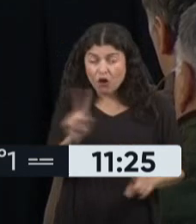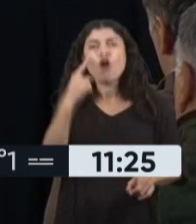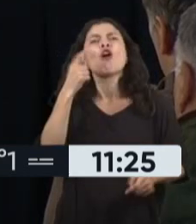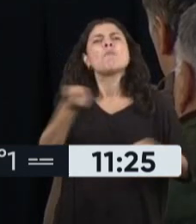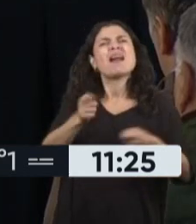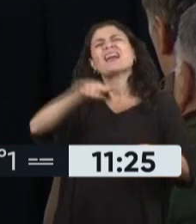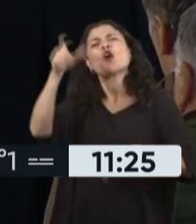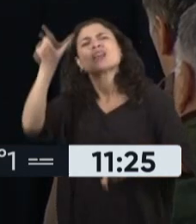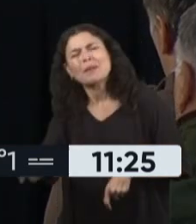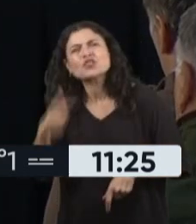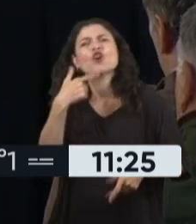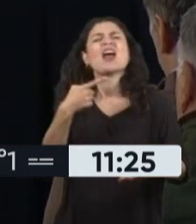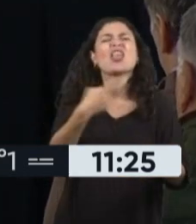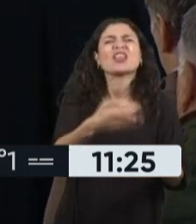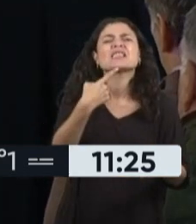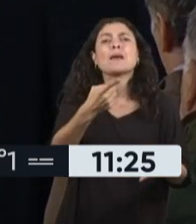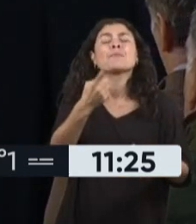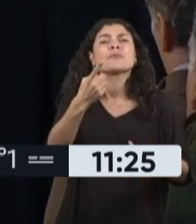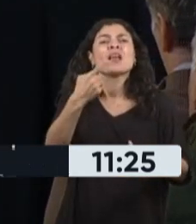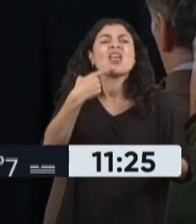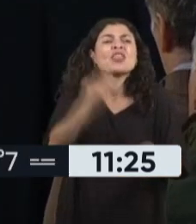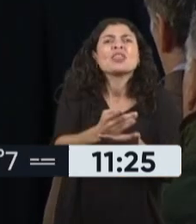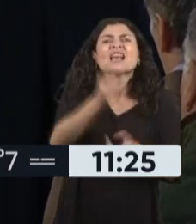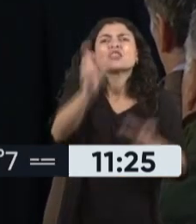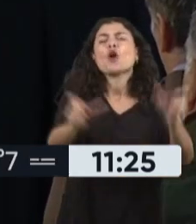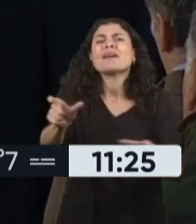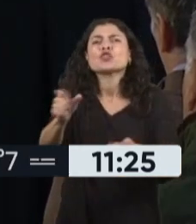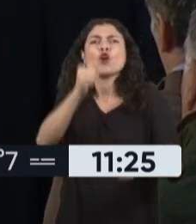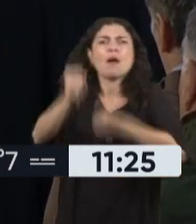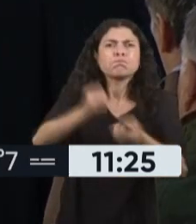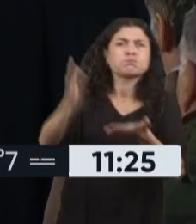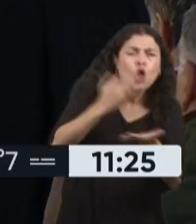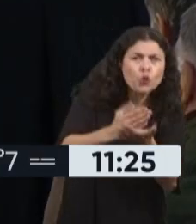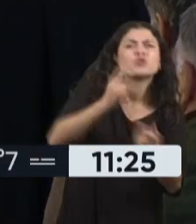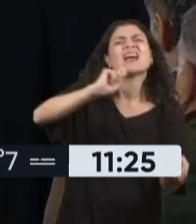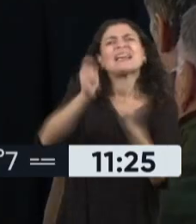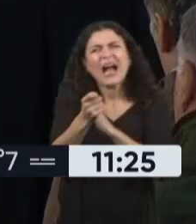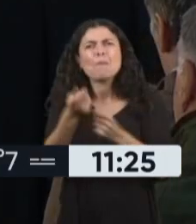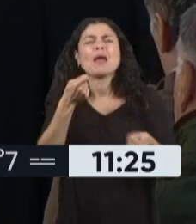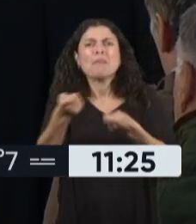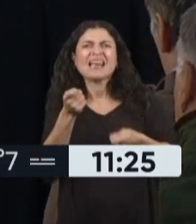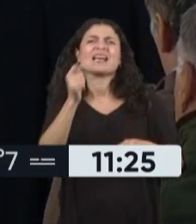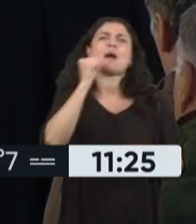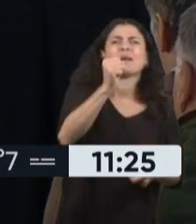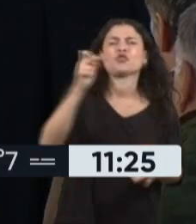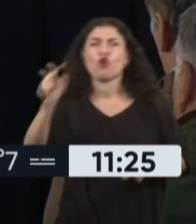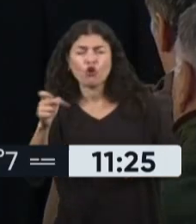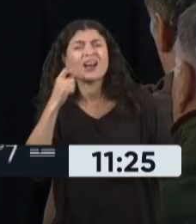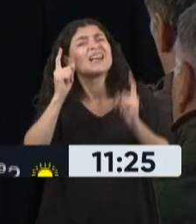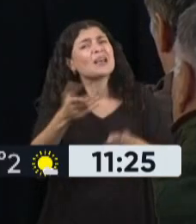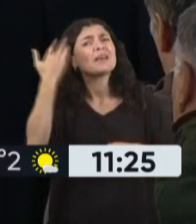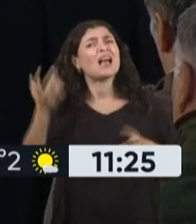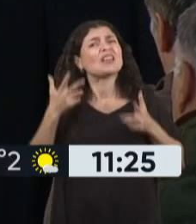se determina endógenamente por las decisiones de los individuos. Y eso también expliqué que la